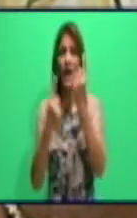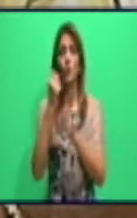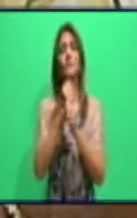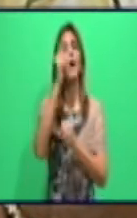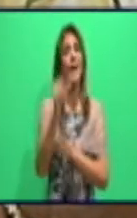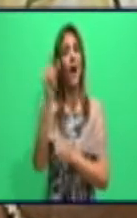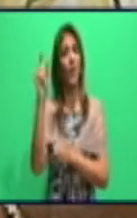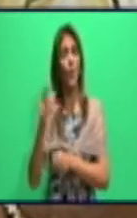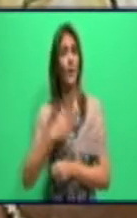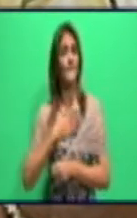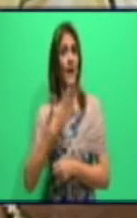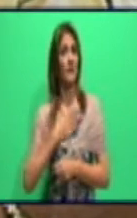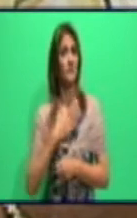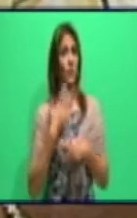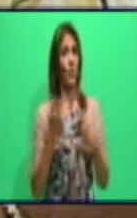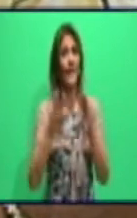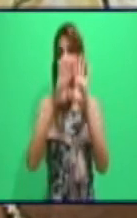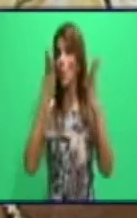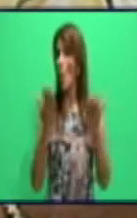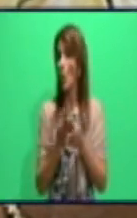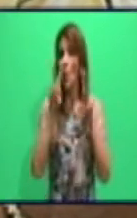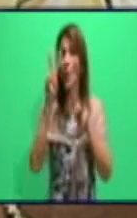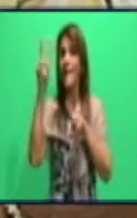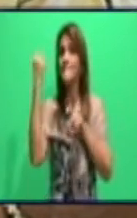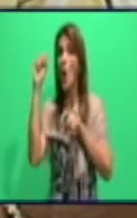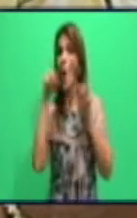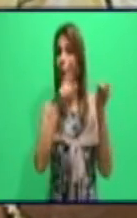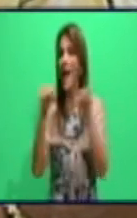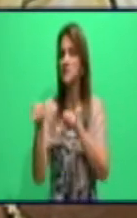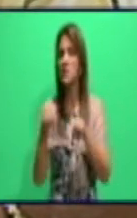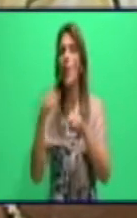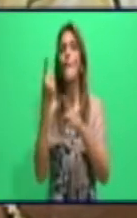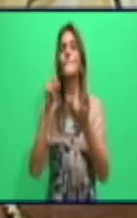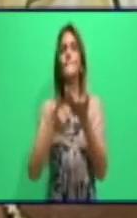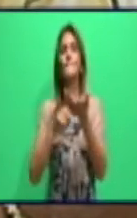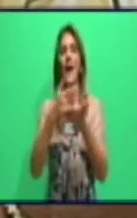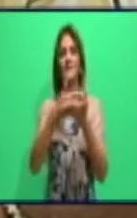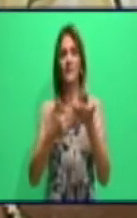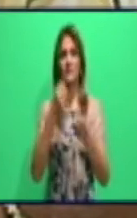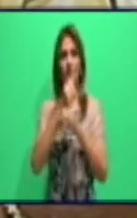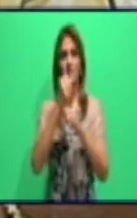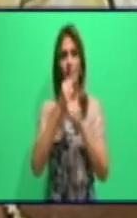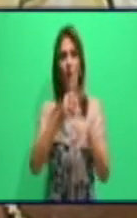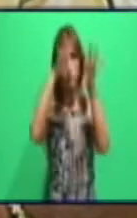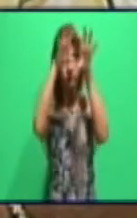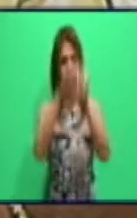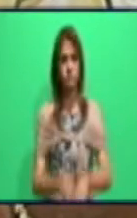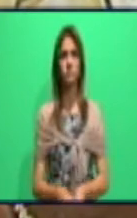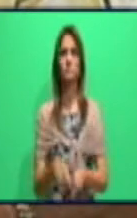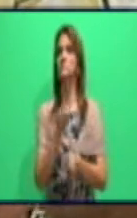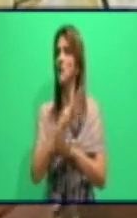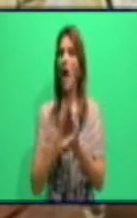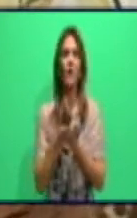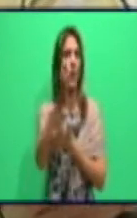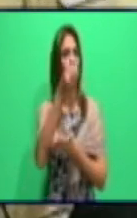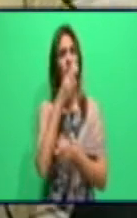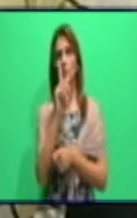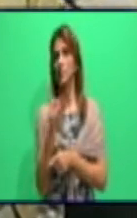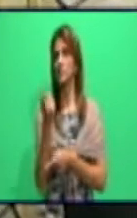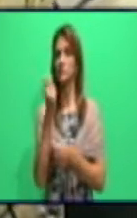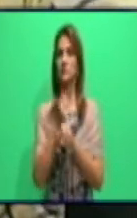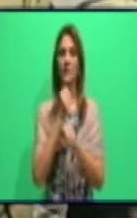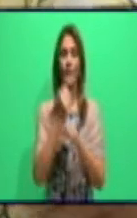que se acojan con precio fusión se le va a retirar la patente definitivamente y llamar la atención porque la madera que está dando es que ponen ayudante y